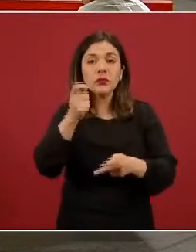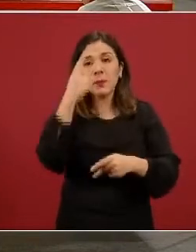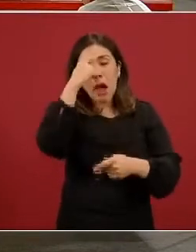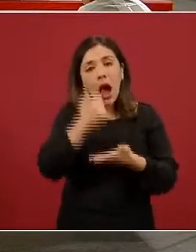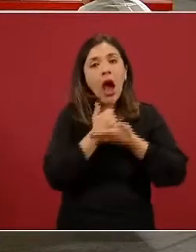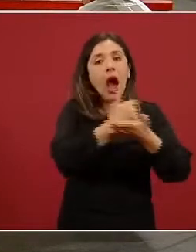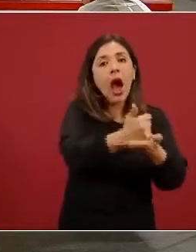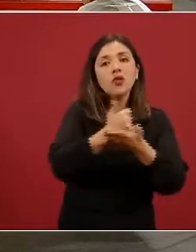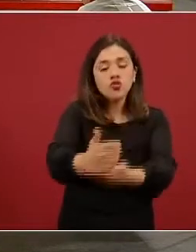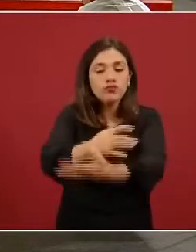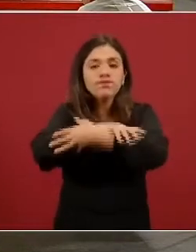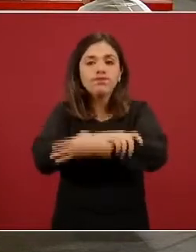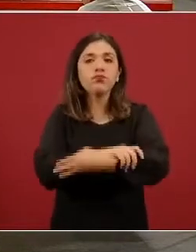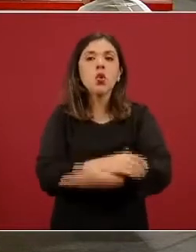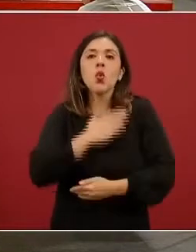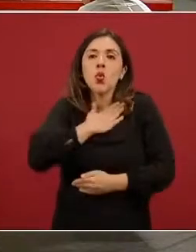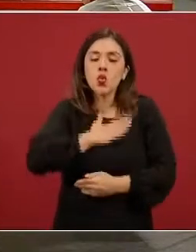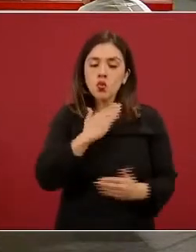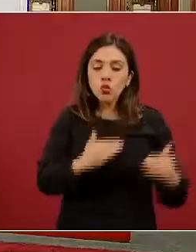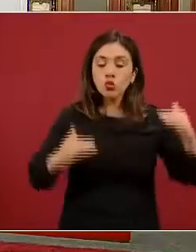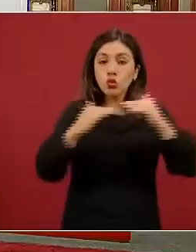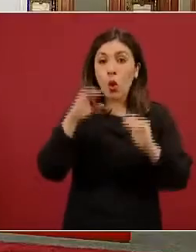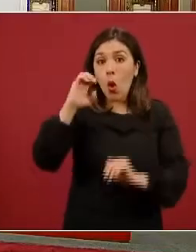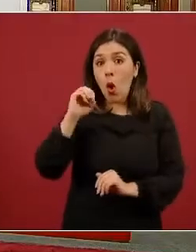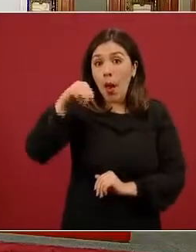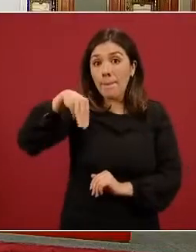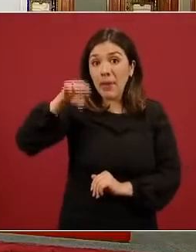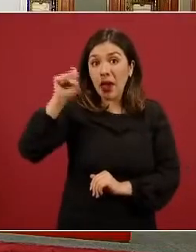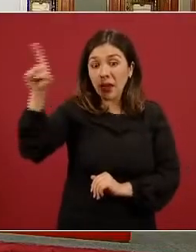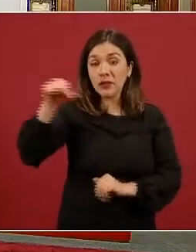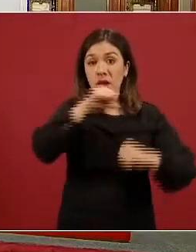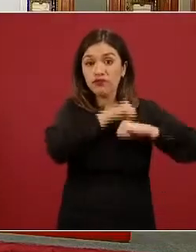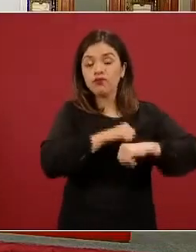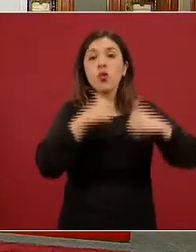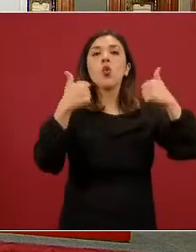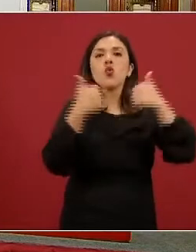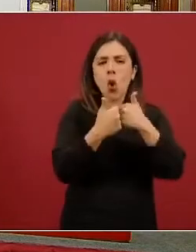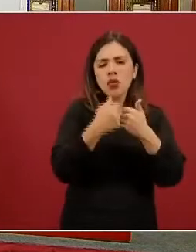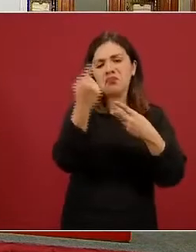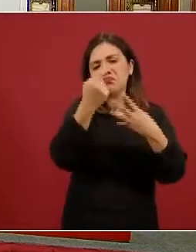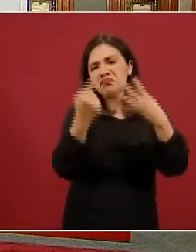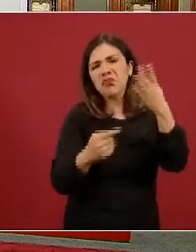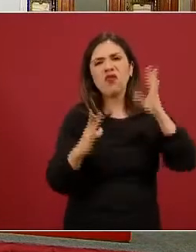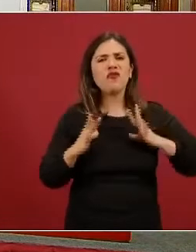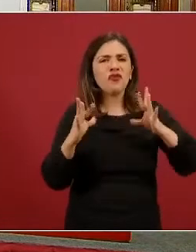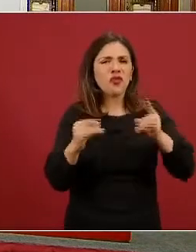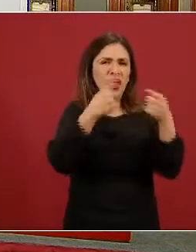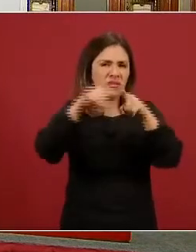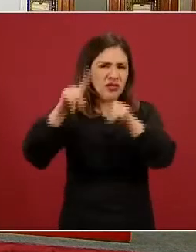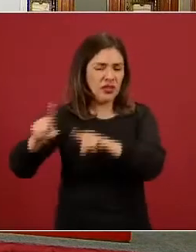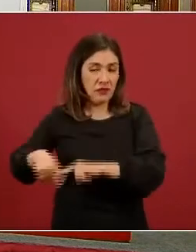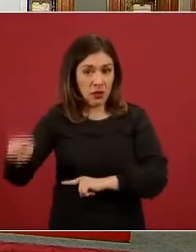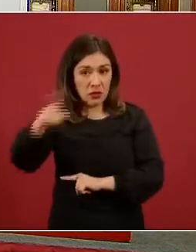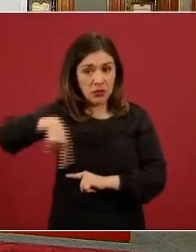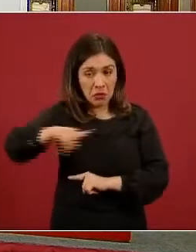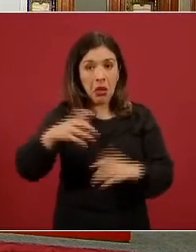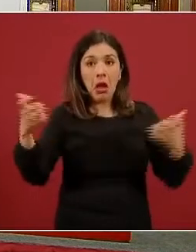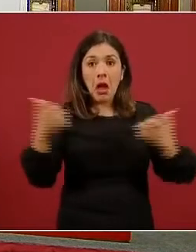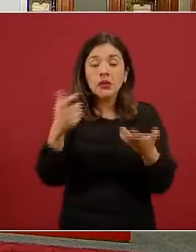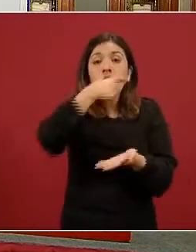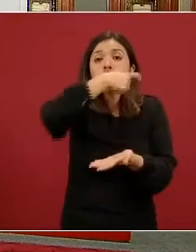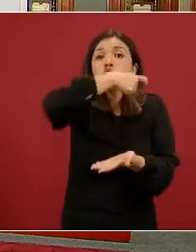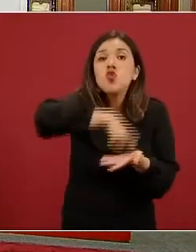equidad en el que la Organización Mundial de la Salud, a través de estas fundaciones, hará una